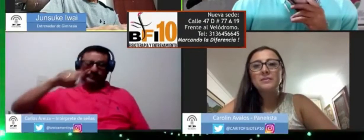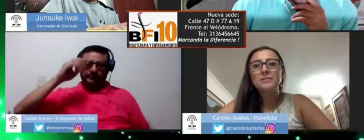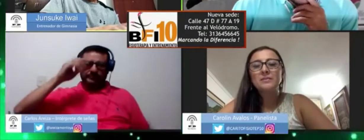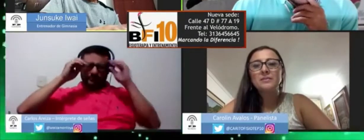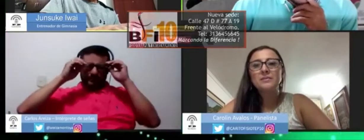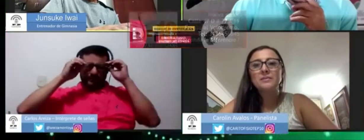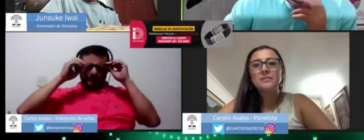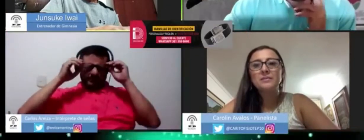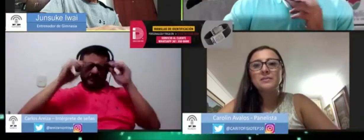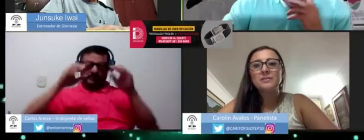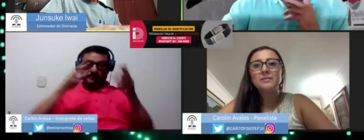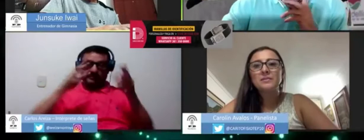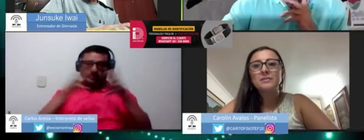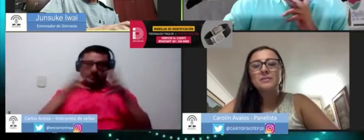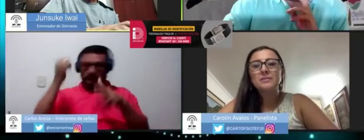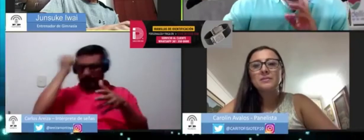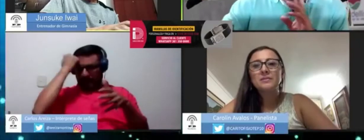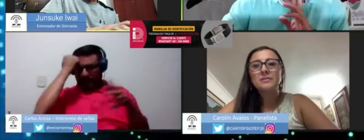entrenador japonés